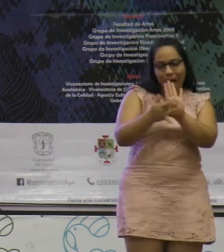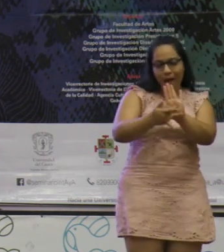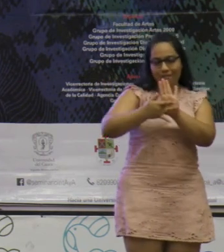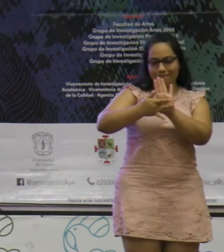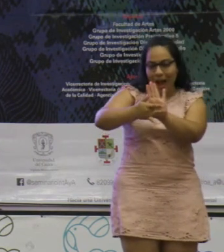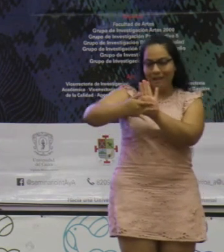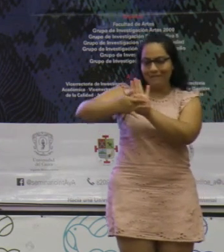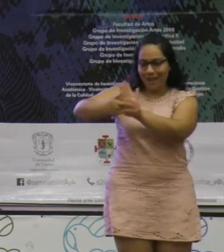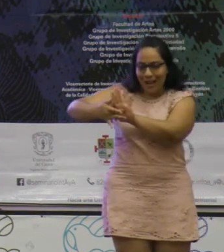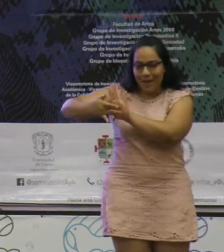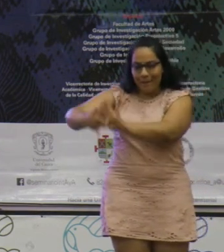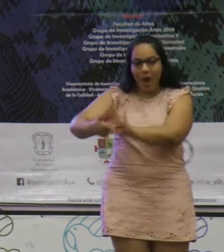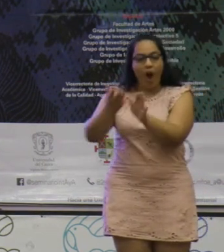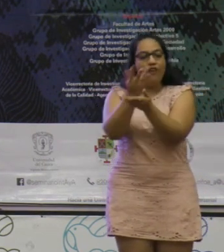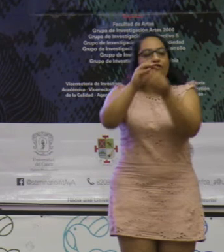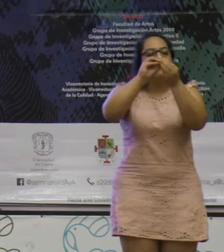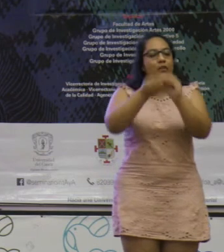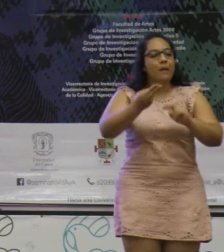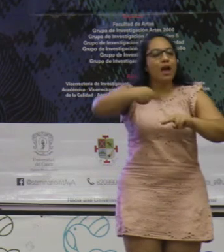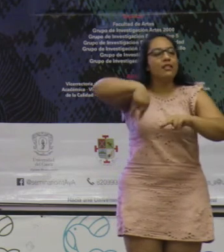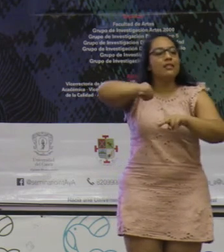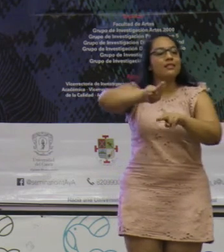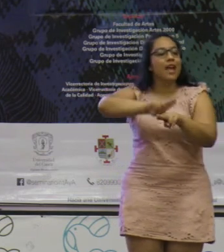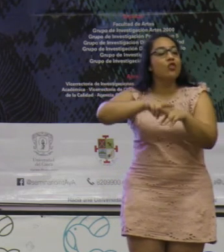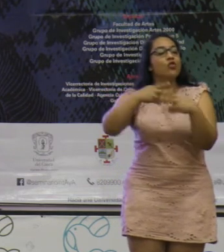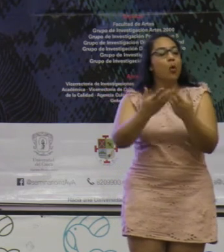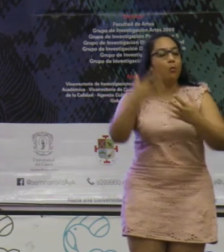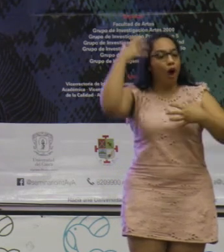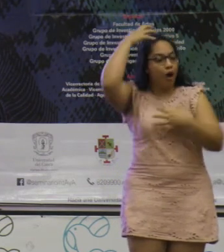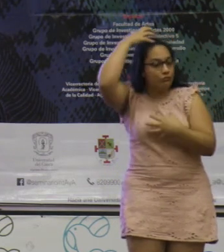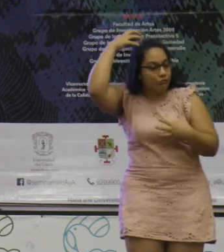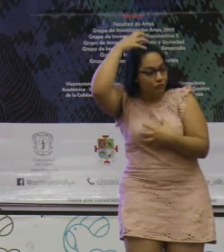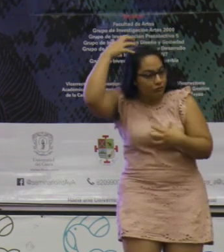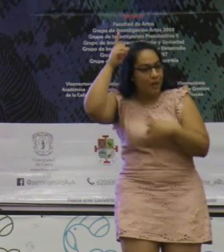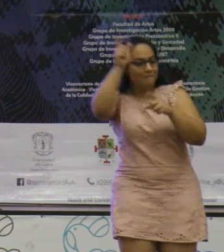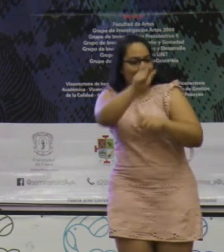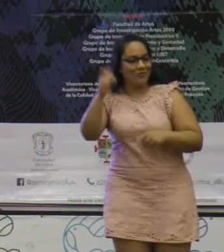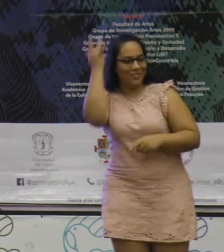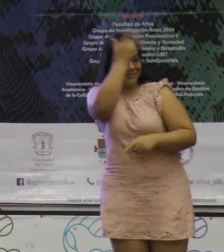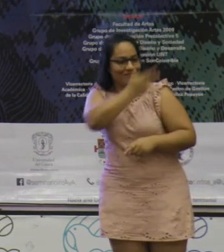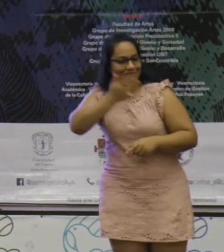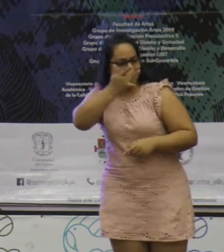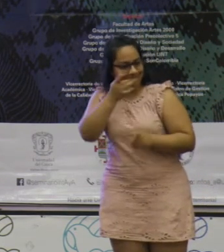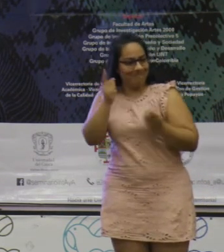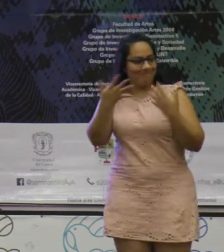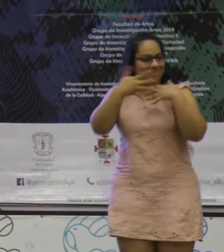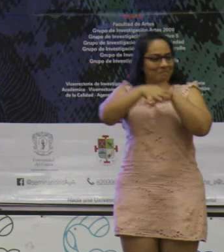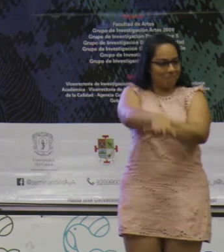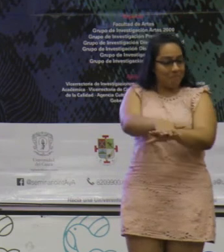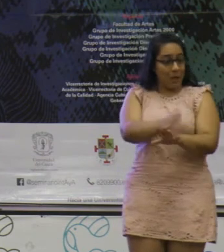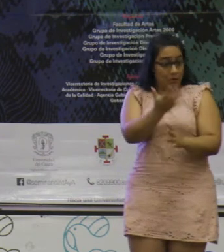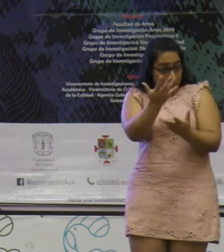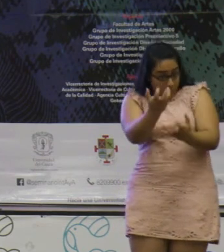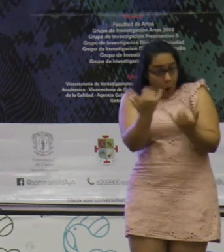una naturalización del emparentamiento entre los simios y los afro. Este libro, si ustedes lo